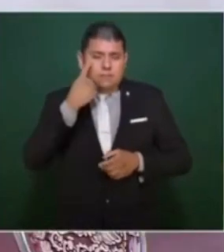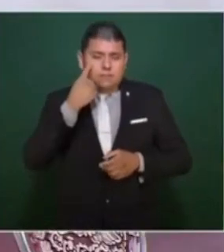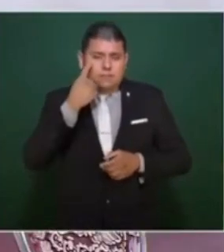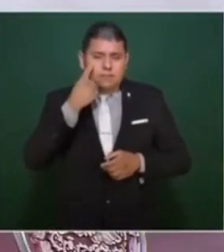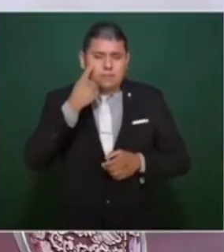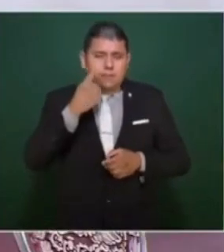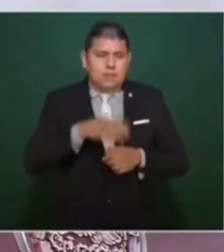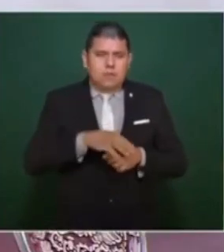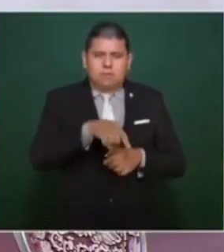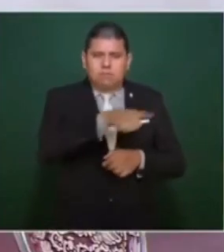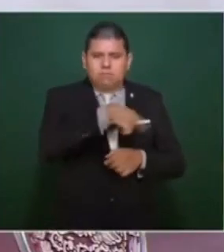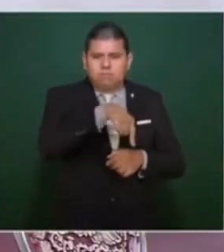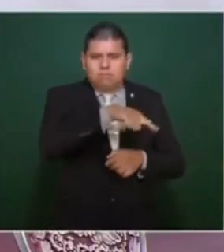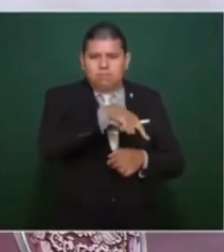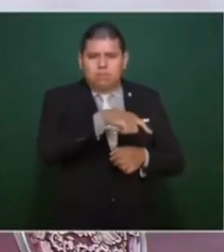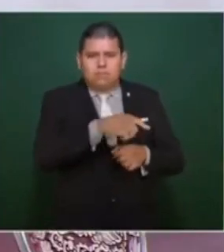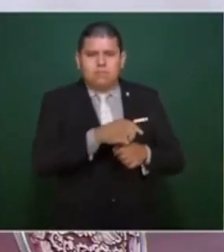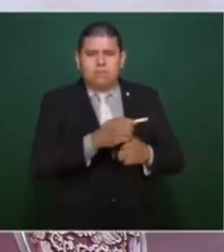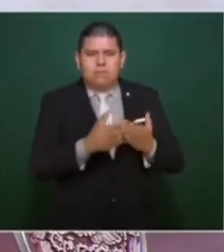su